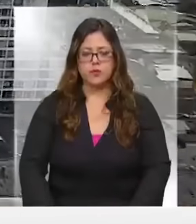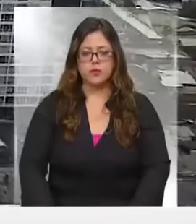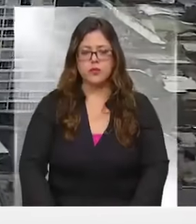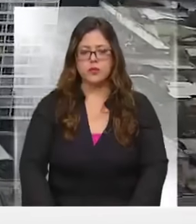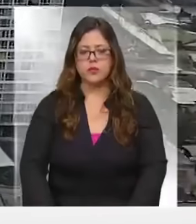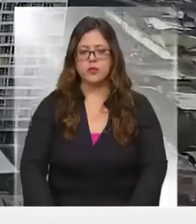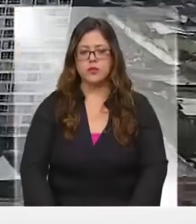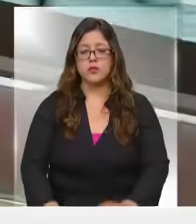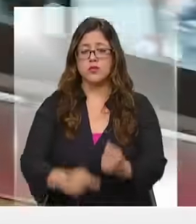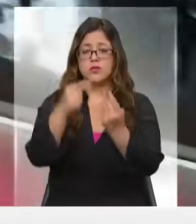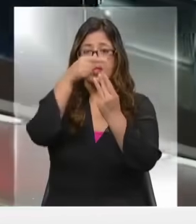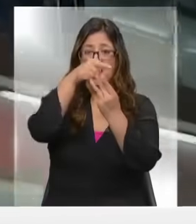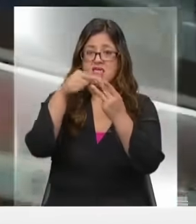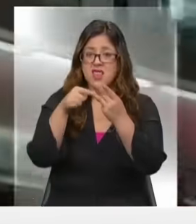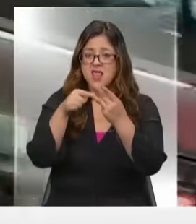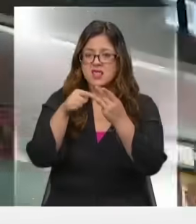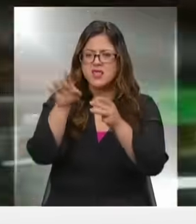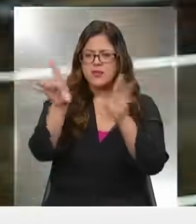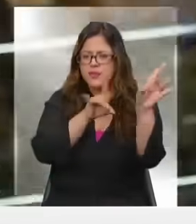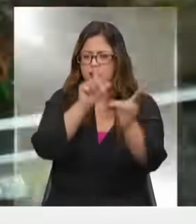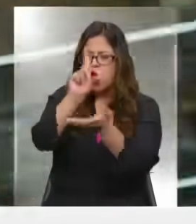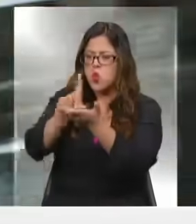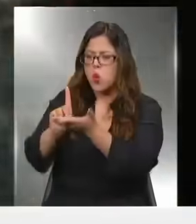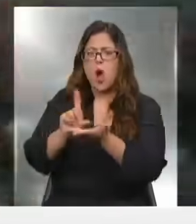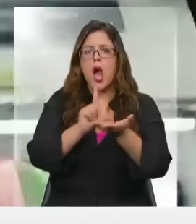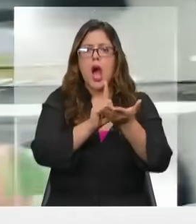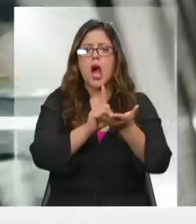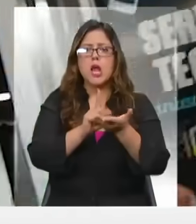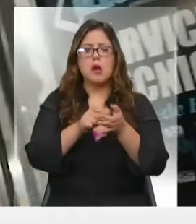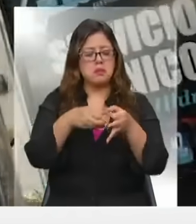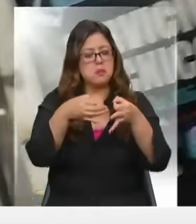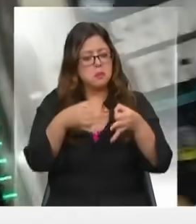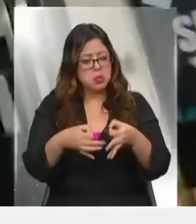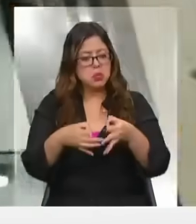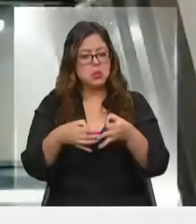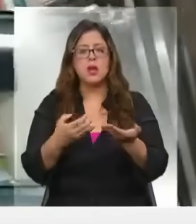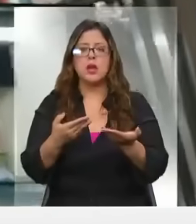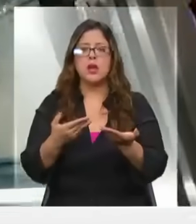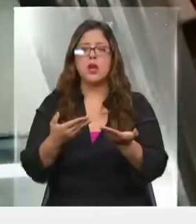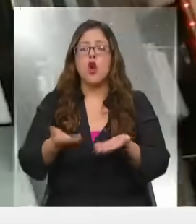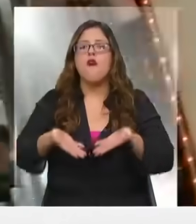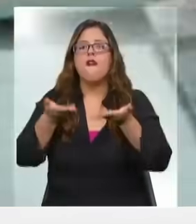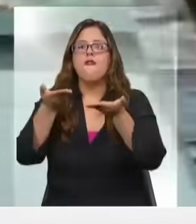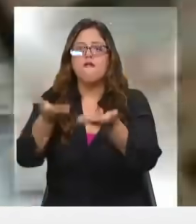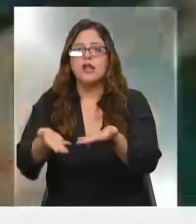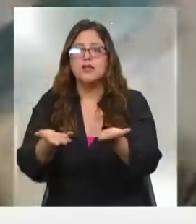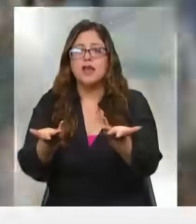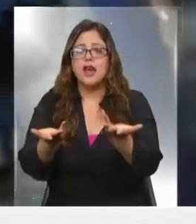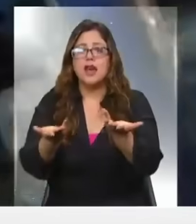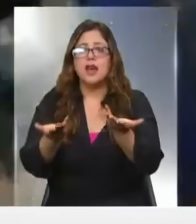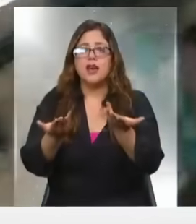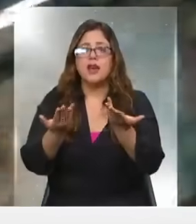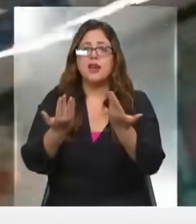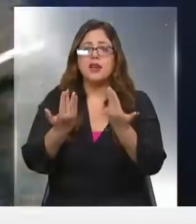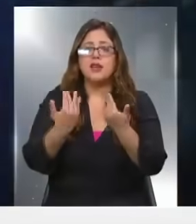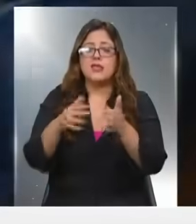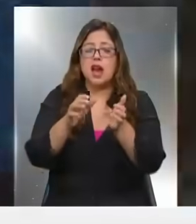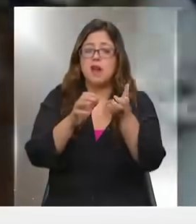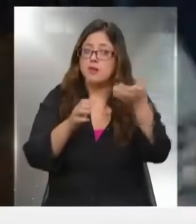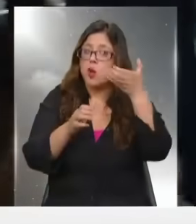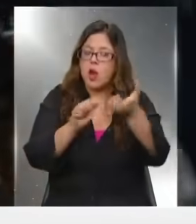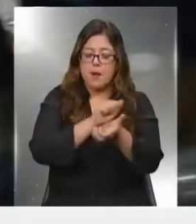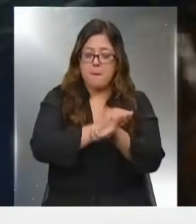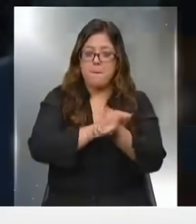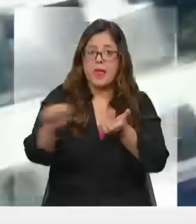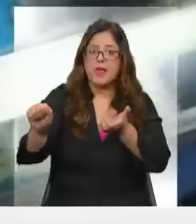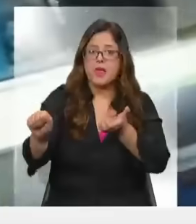problema. En cada una encontramos tiendas establecidas que ofrecen reformatear teléfonos y equipos que aseguran ser nuevos,